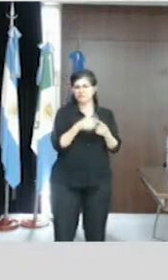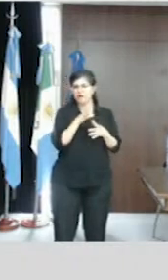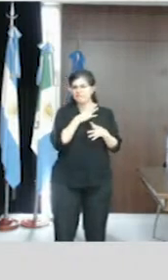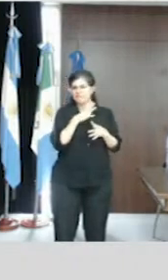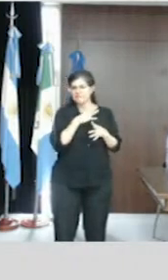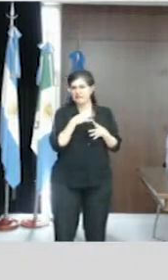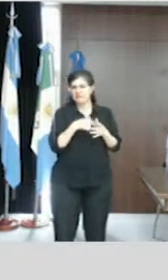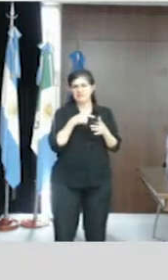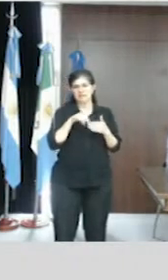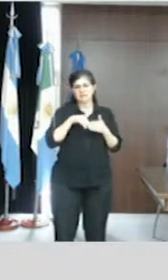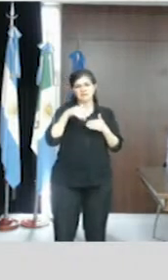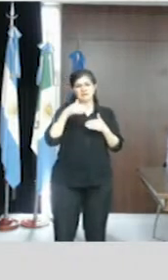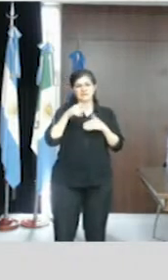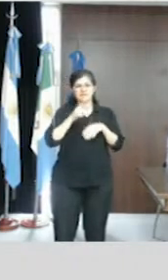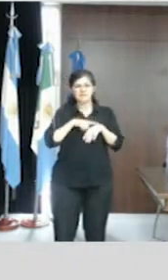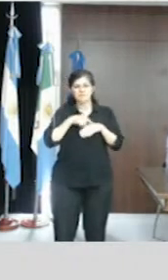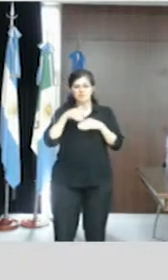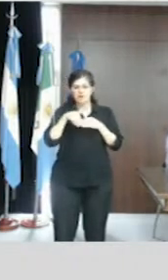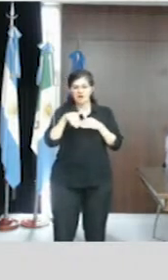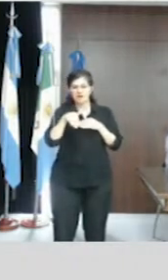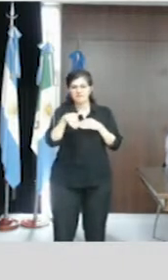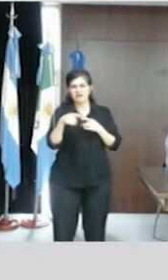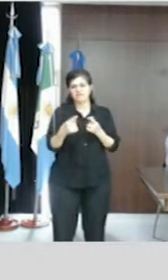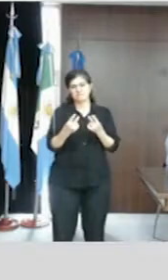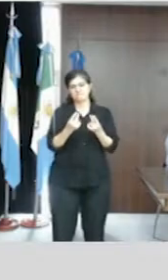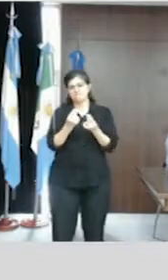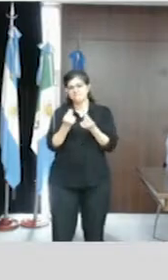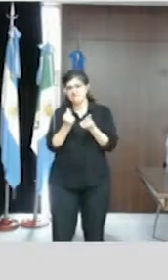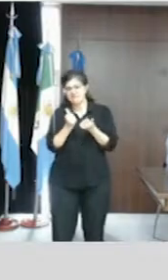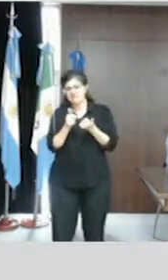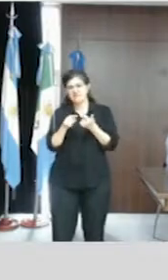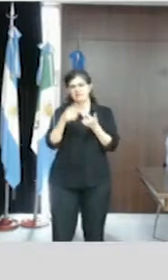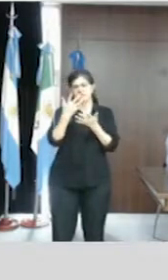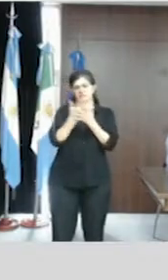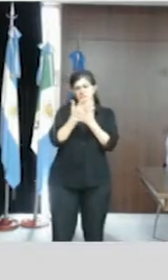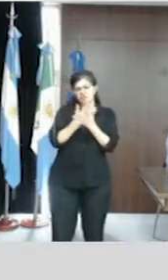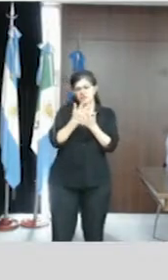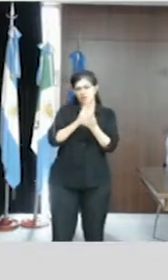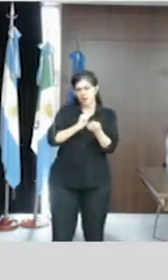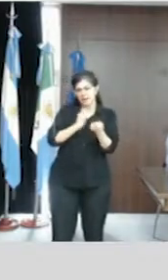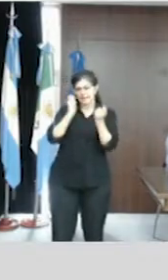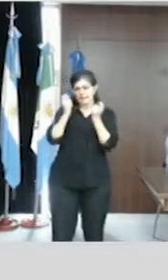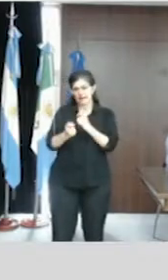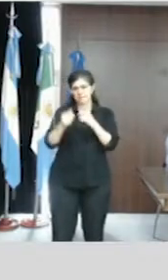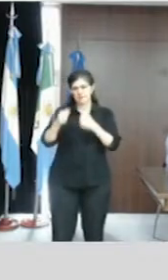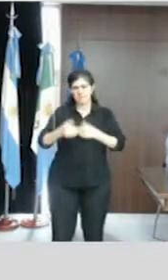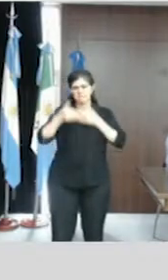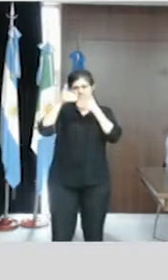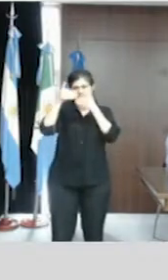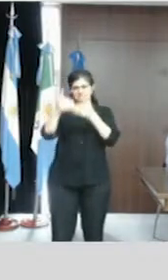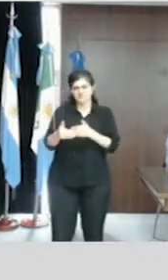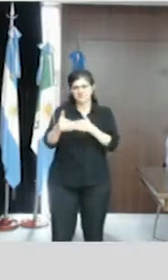y competencia, permitiendo superar nuevos sufrimientos y confiriéndonos un